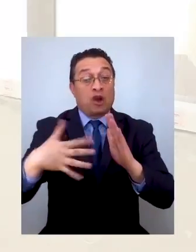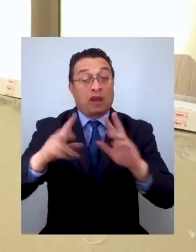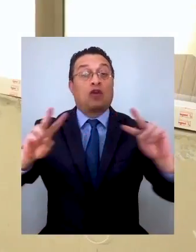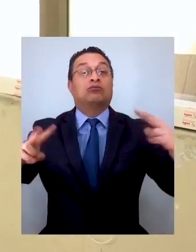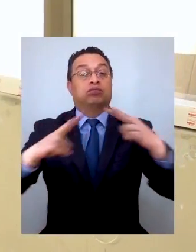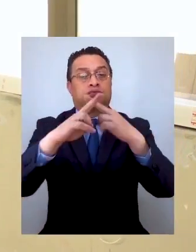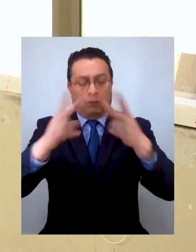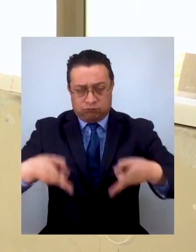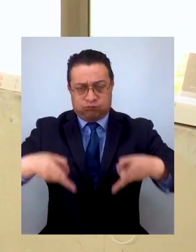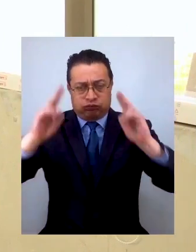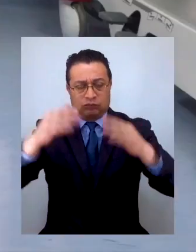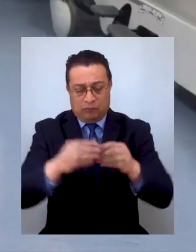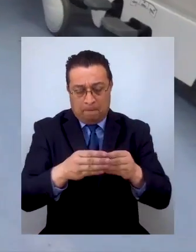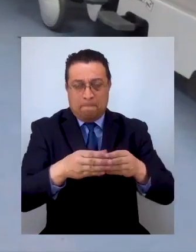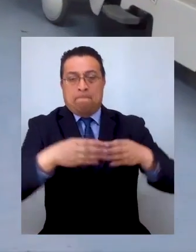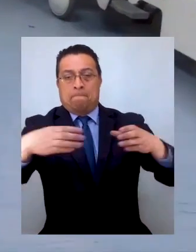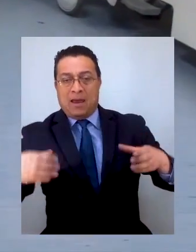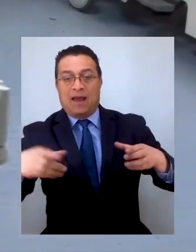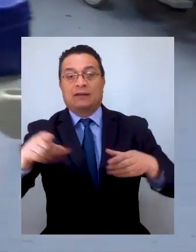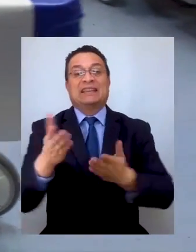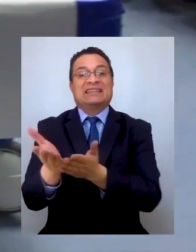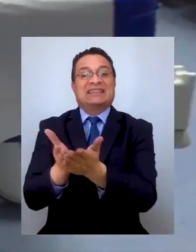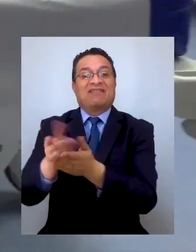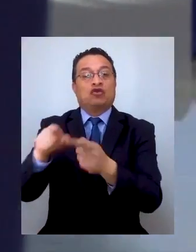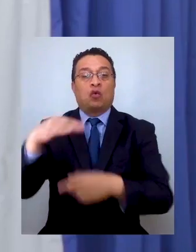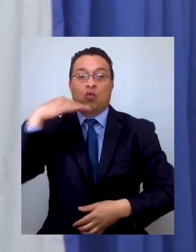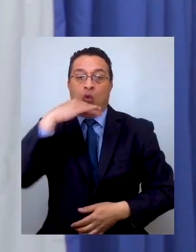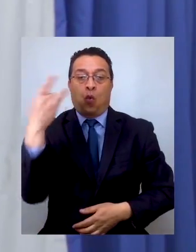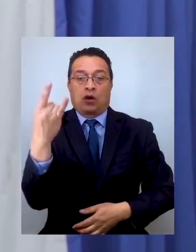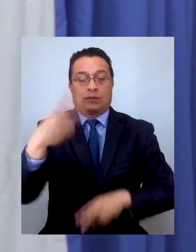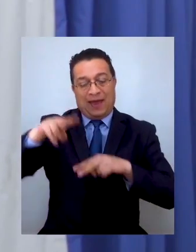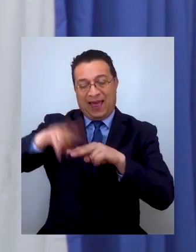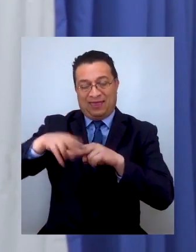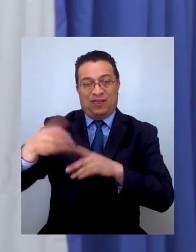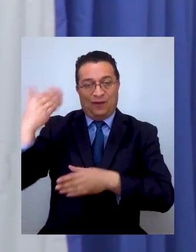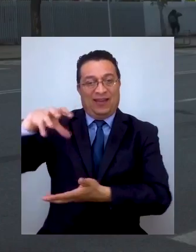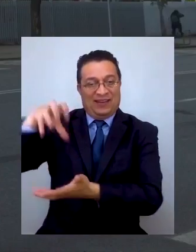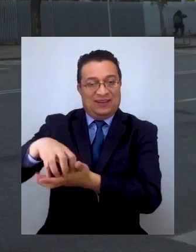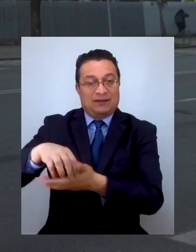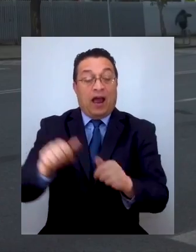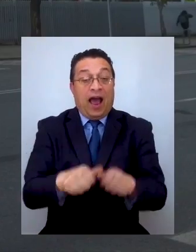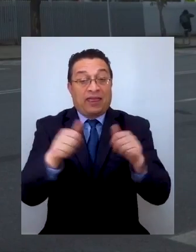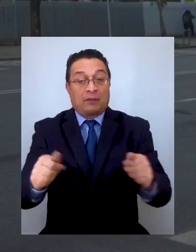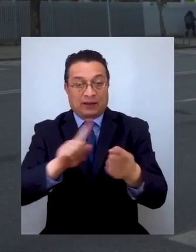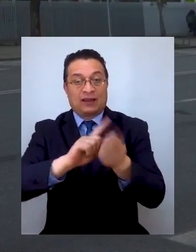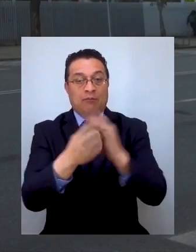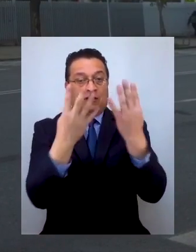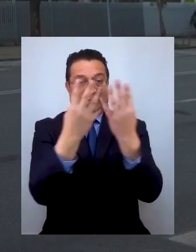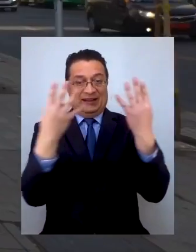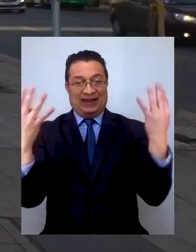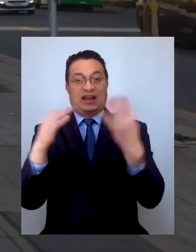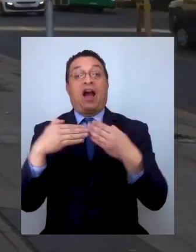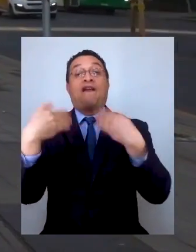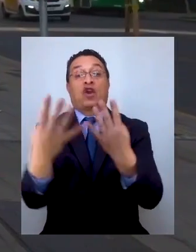la construcción y habilitación de la extensión del servicio de urgencia en antiguas dependencias. Además, está el cambio de